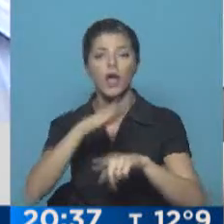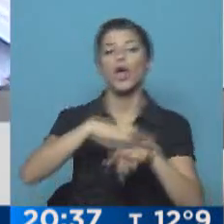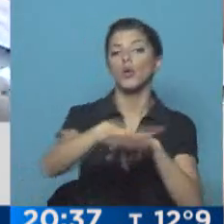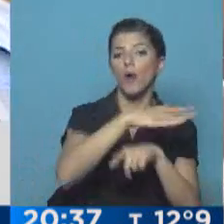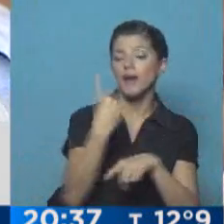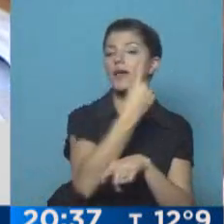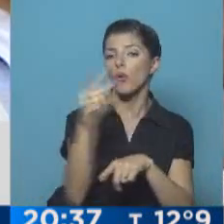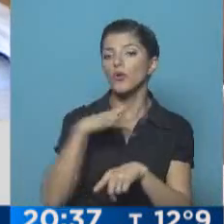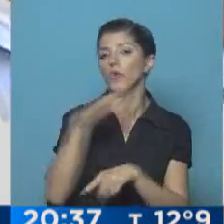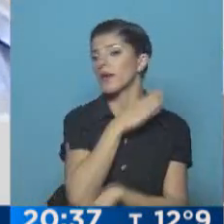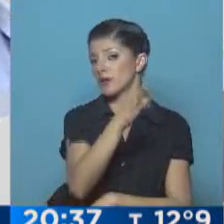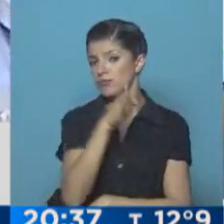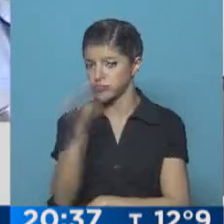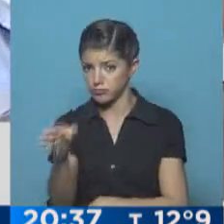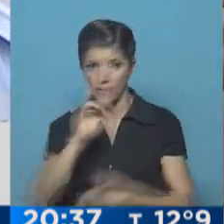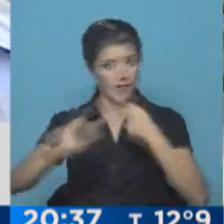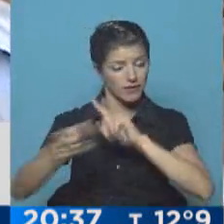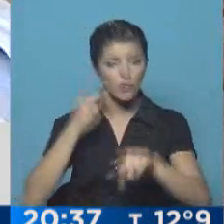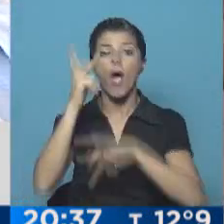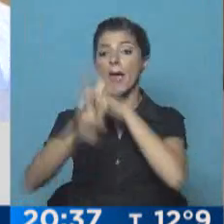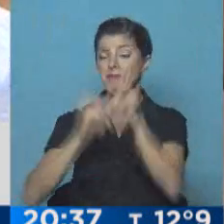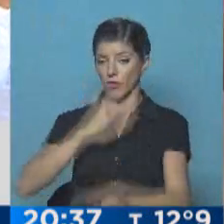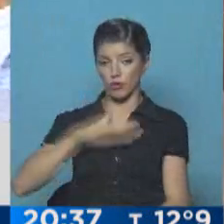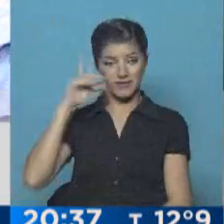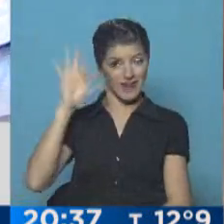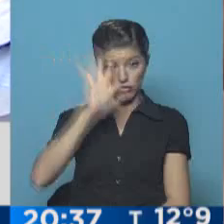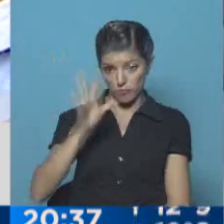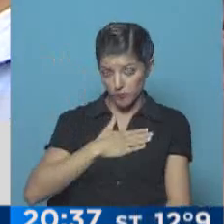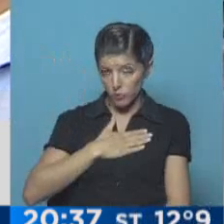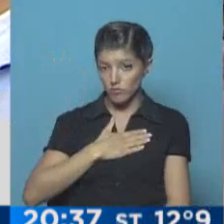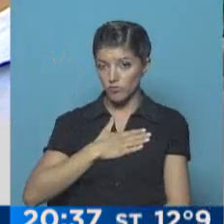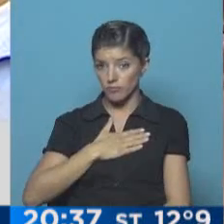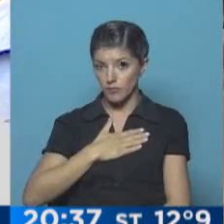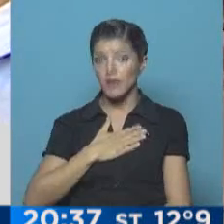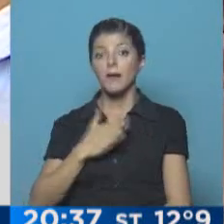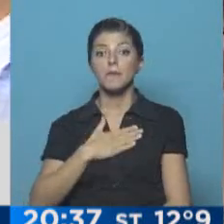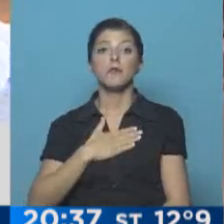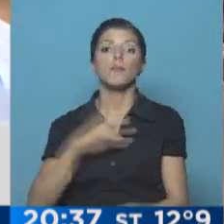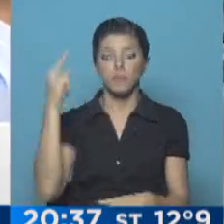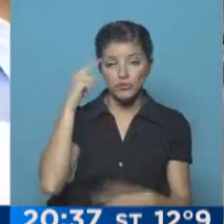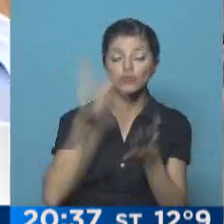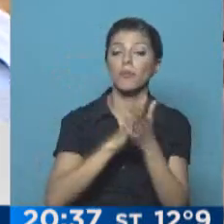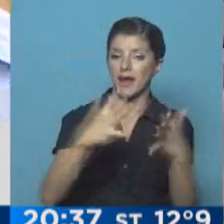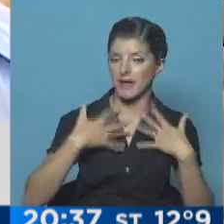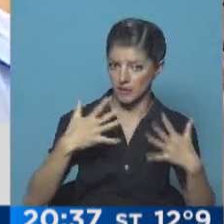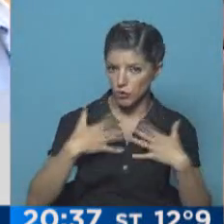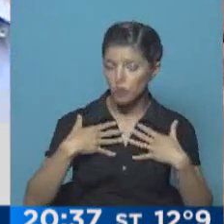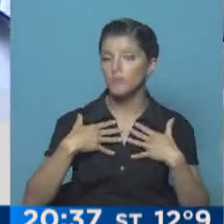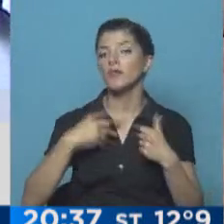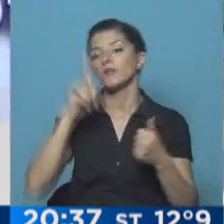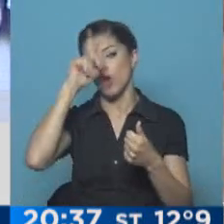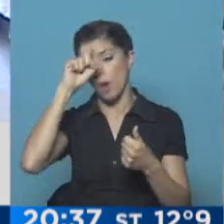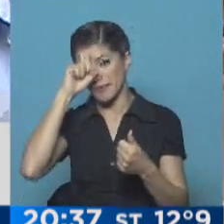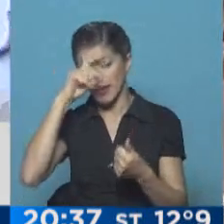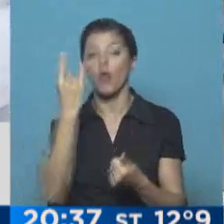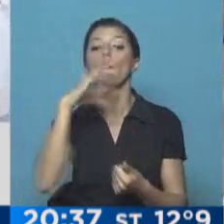rincón de la provincia y cada rincón del país, explicando nuestra ciudad a través de la fuerza de los hechos. Mi visión de la salud, ¿cuál es? Los hospitales intermedios, que también es